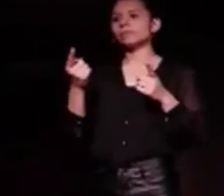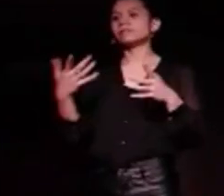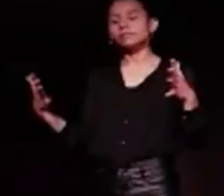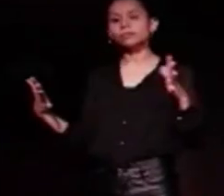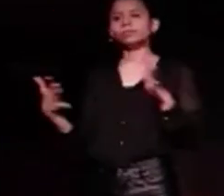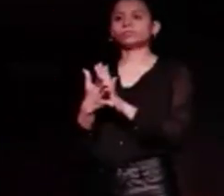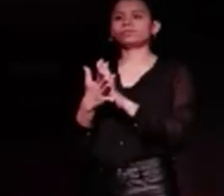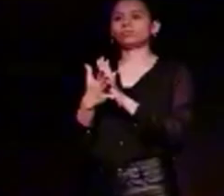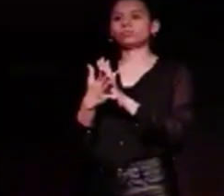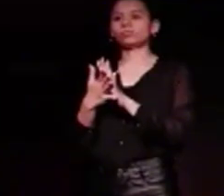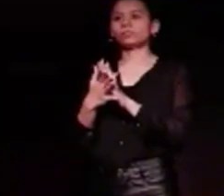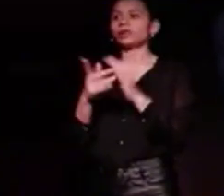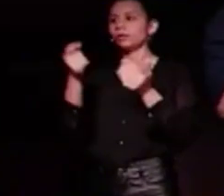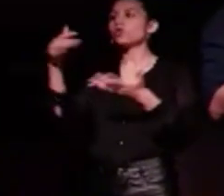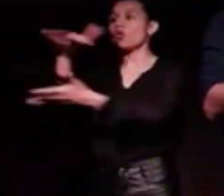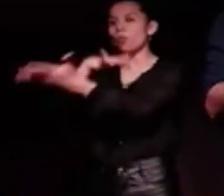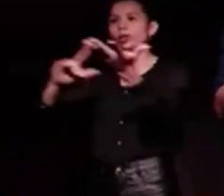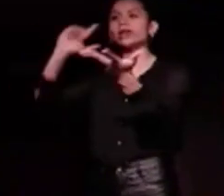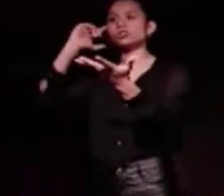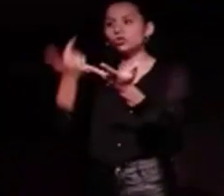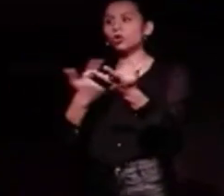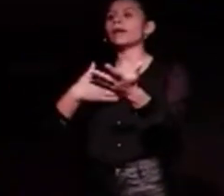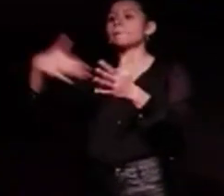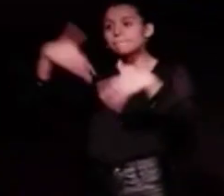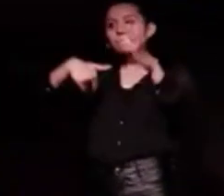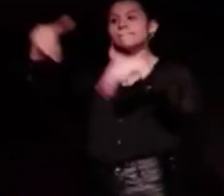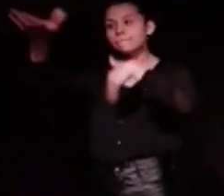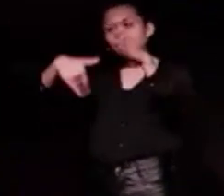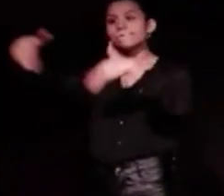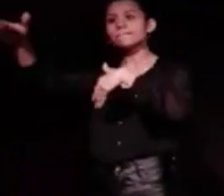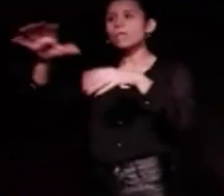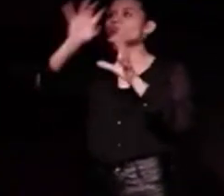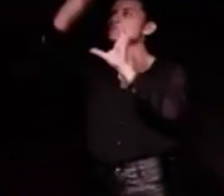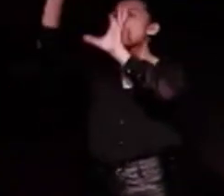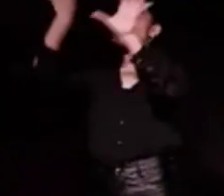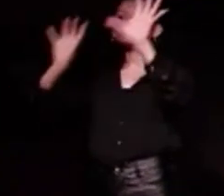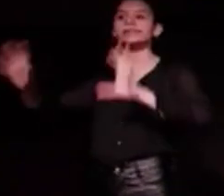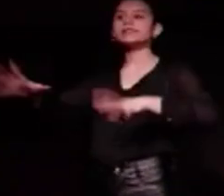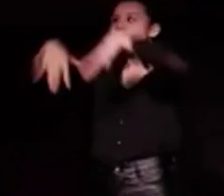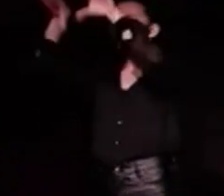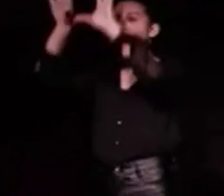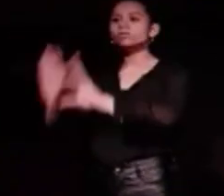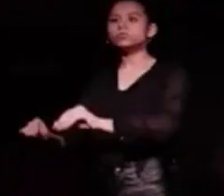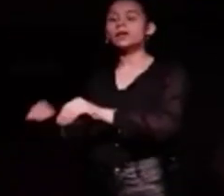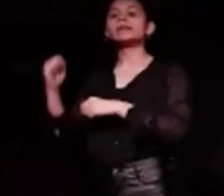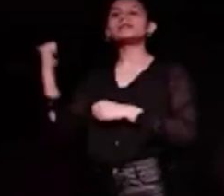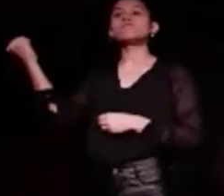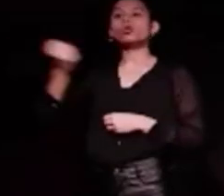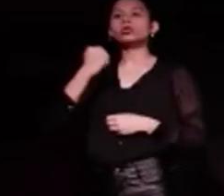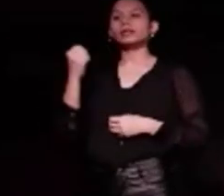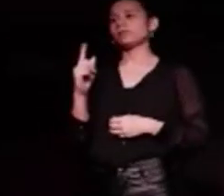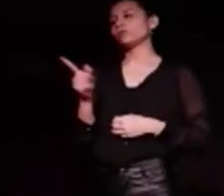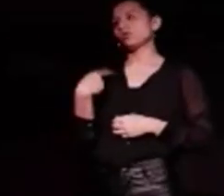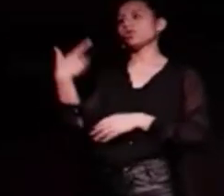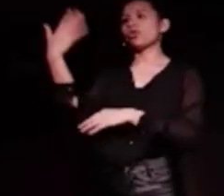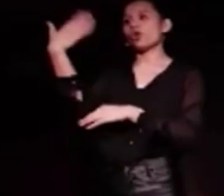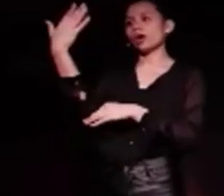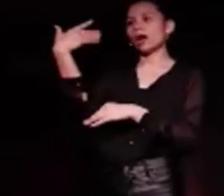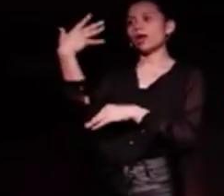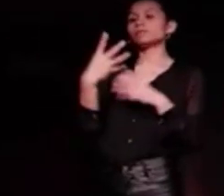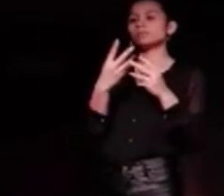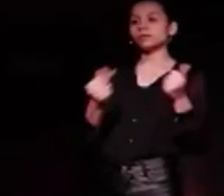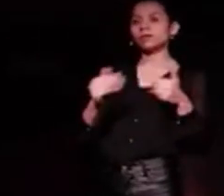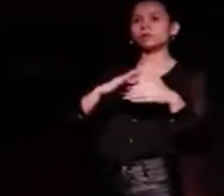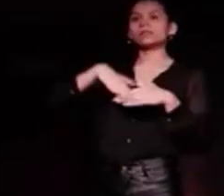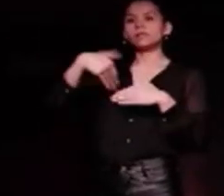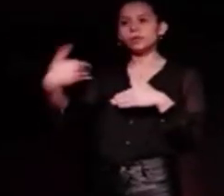la articulación con la comunidad sorda de todas las provincias es fundamental después de estas jornadas, y escuchando y viendo lo que todos los